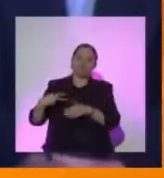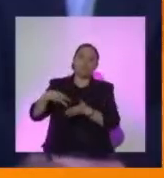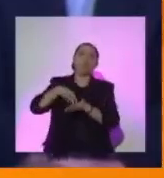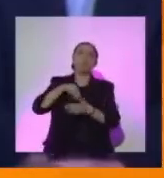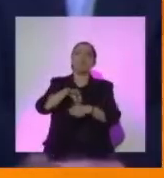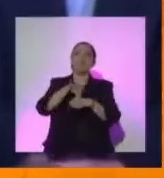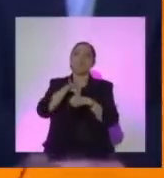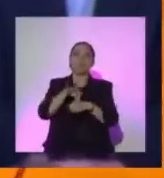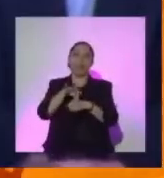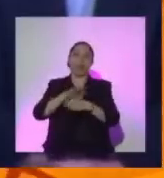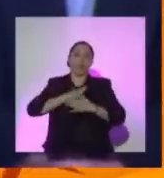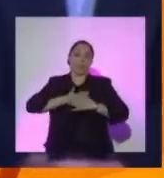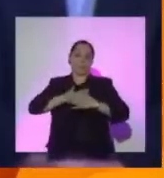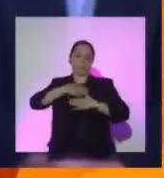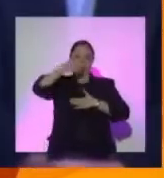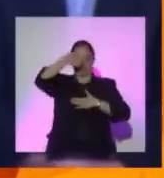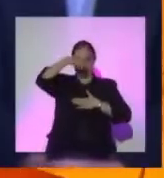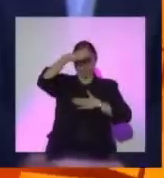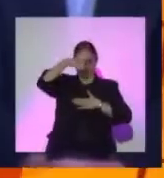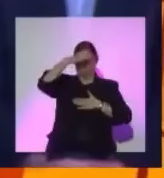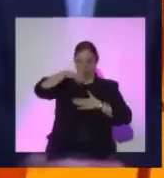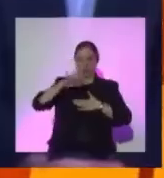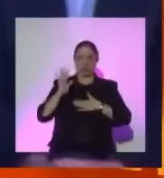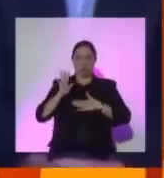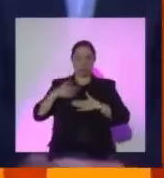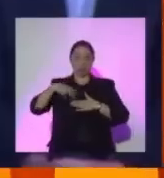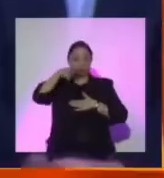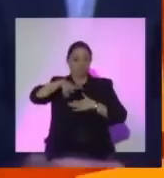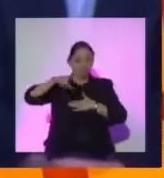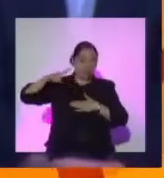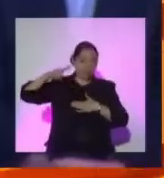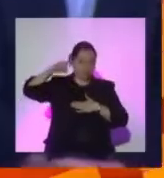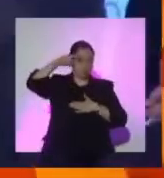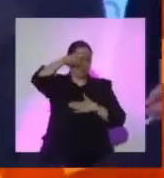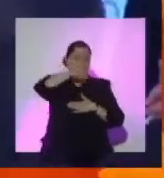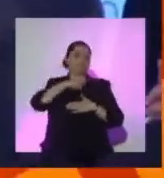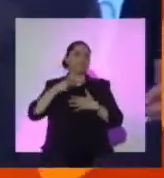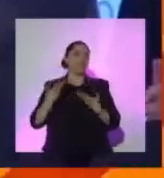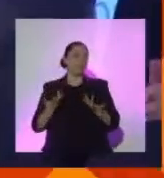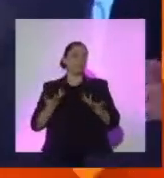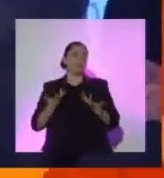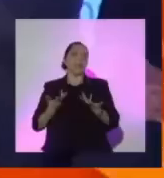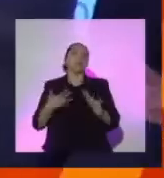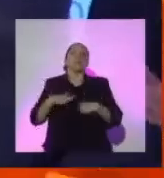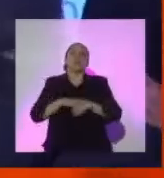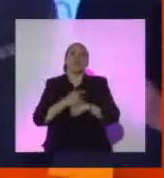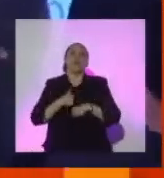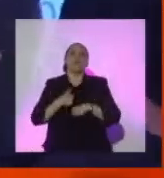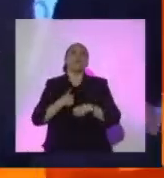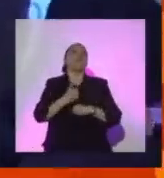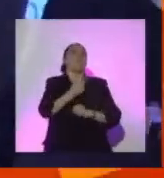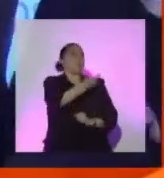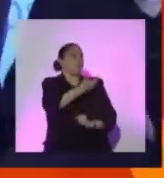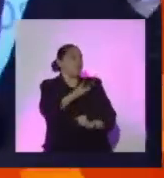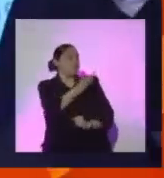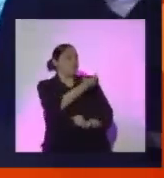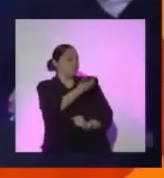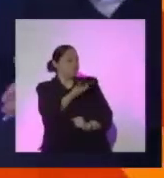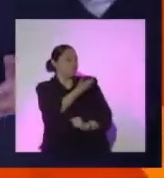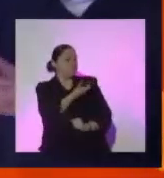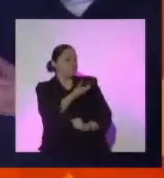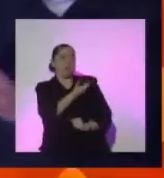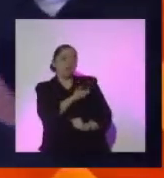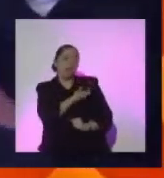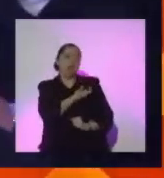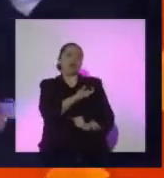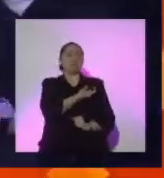son Quiénes son los personajes en materia de Seguridad y Justicia que presenta cada una